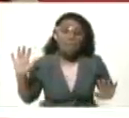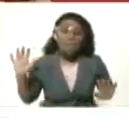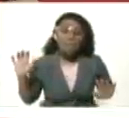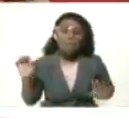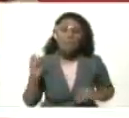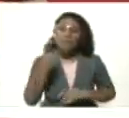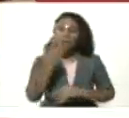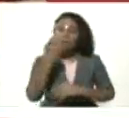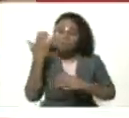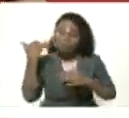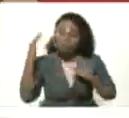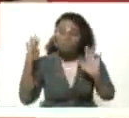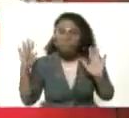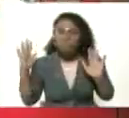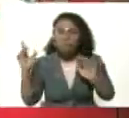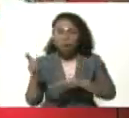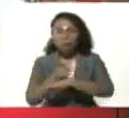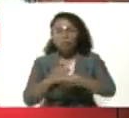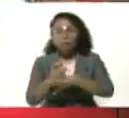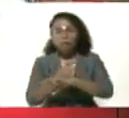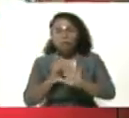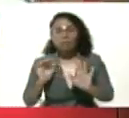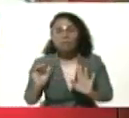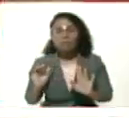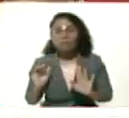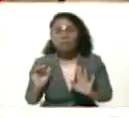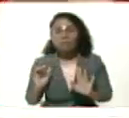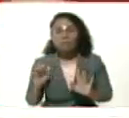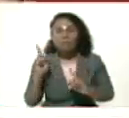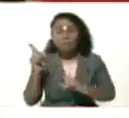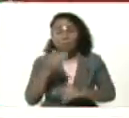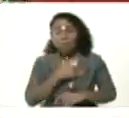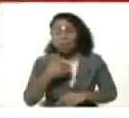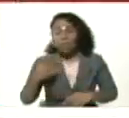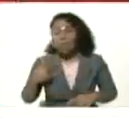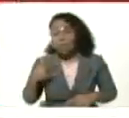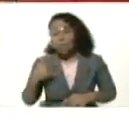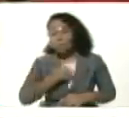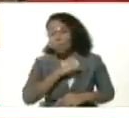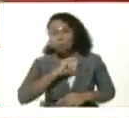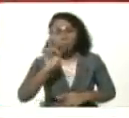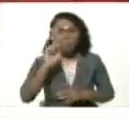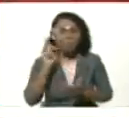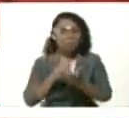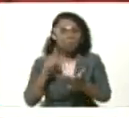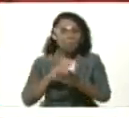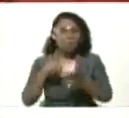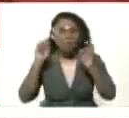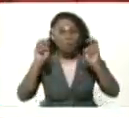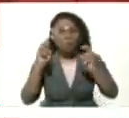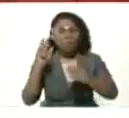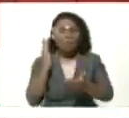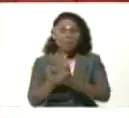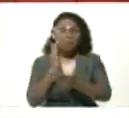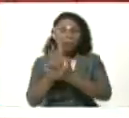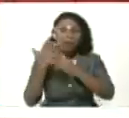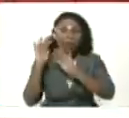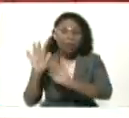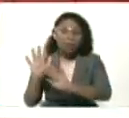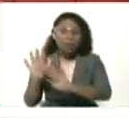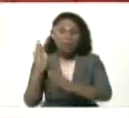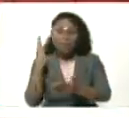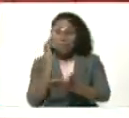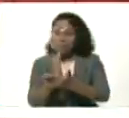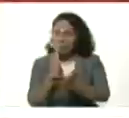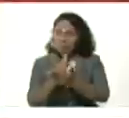los que faltan gobernando. Entonces eso es lo que ellos quisieran, que nosotros no participáramos. Las condiciones siempre han estado, Lisandro,